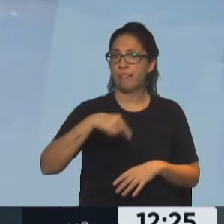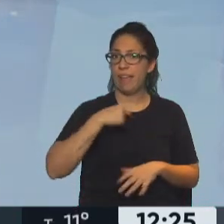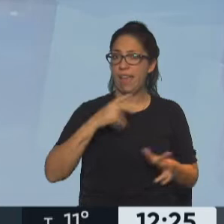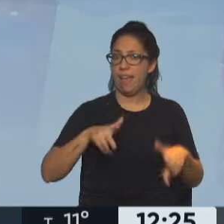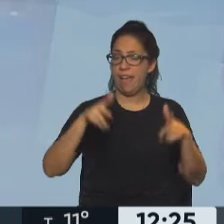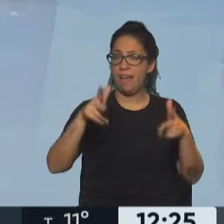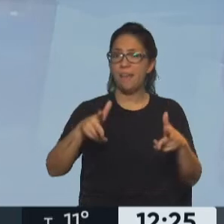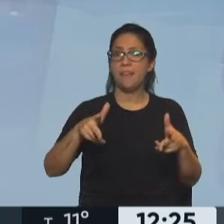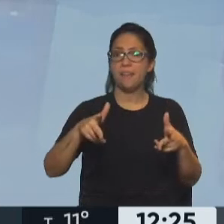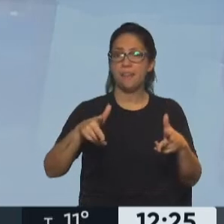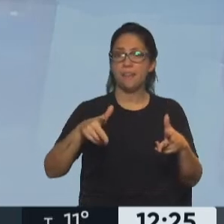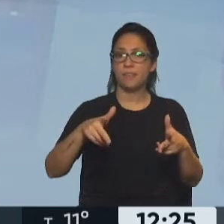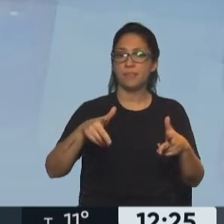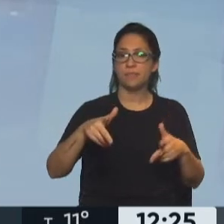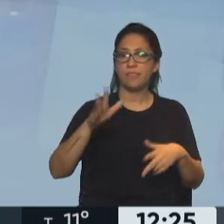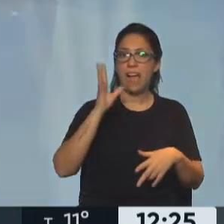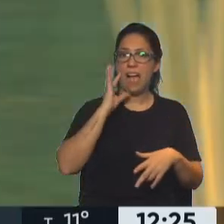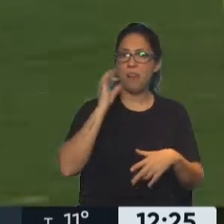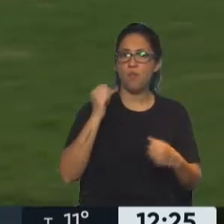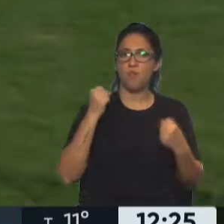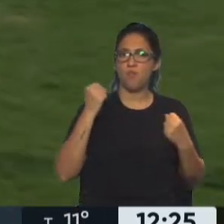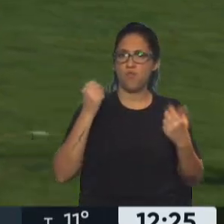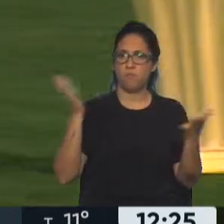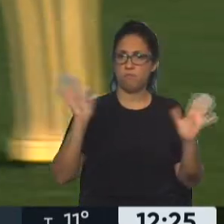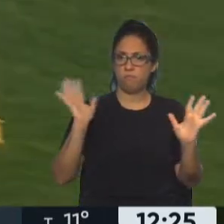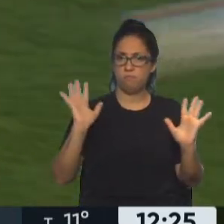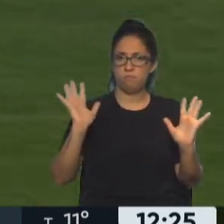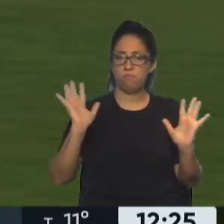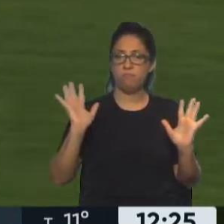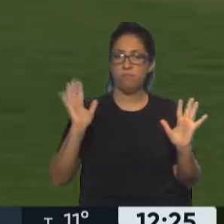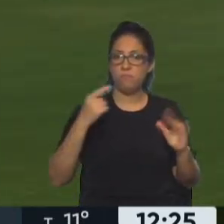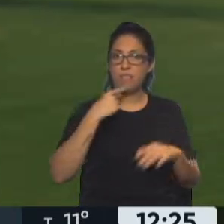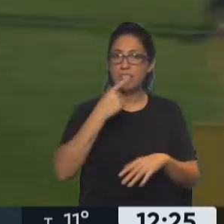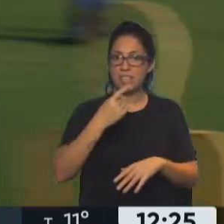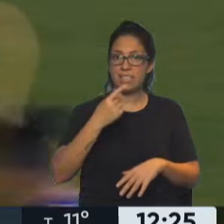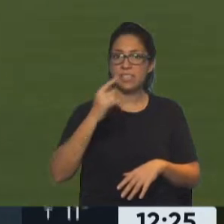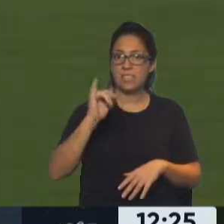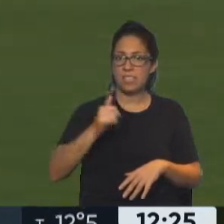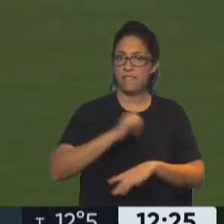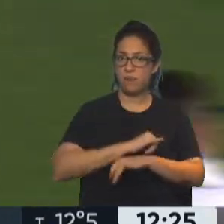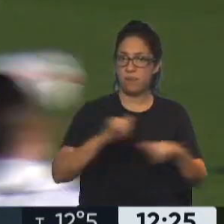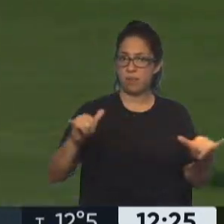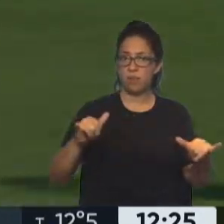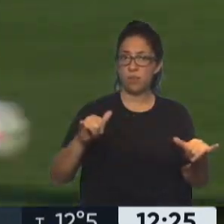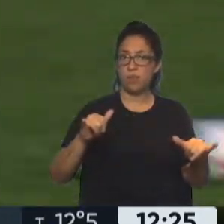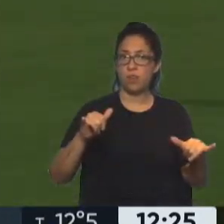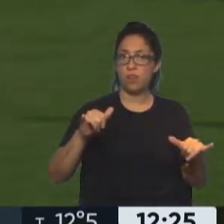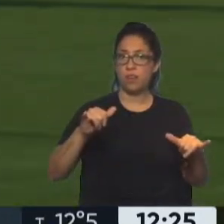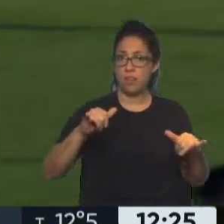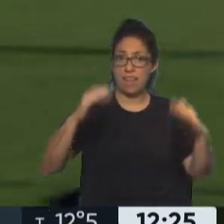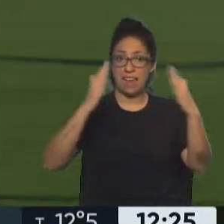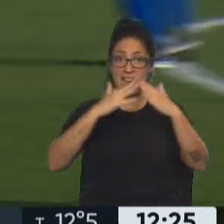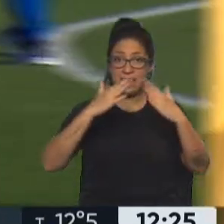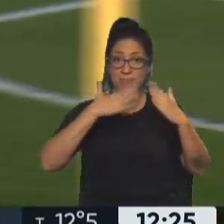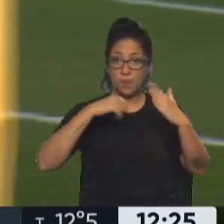un pasacalle que no le vamos a dar la entidad porque como no tiene firma y demás, pero que dice, sí, es parte de la información, que habría aparecido en Casa Amarilla